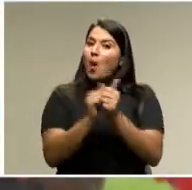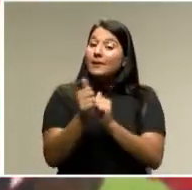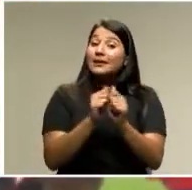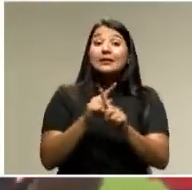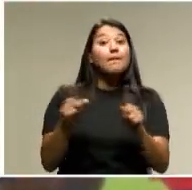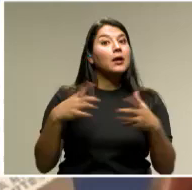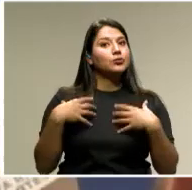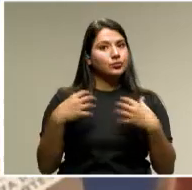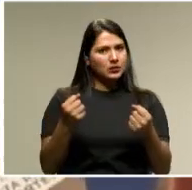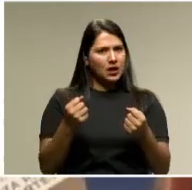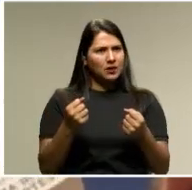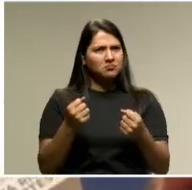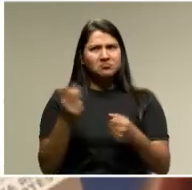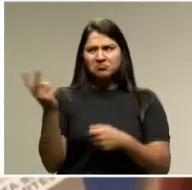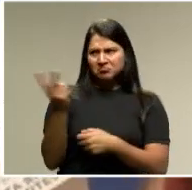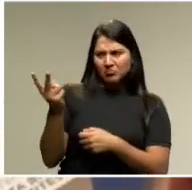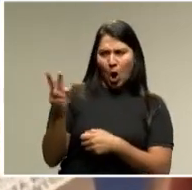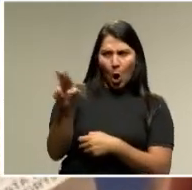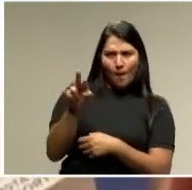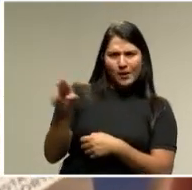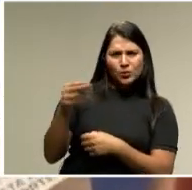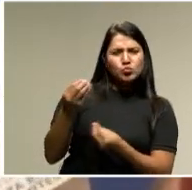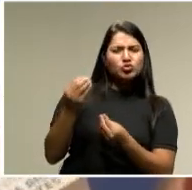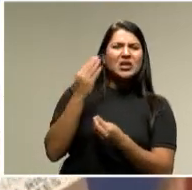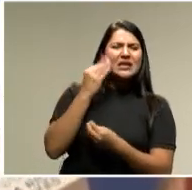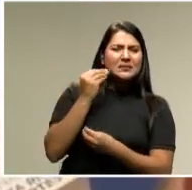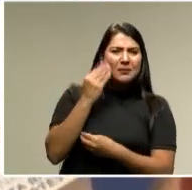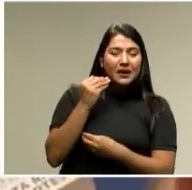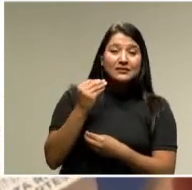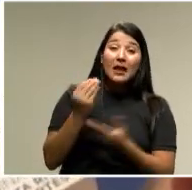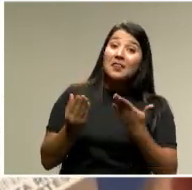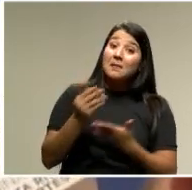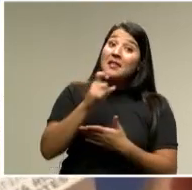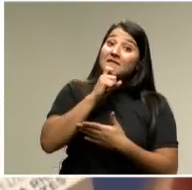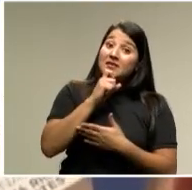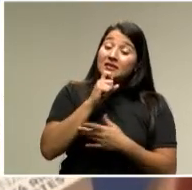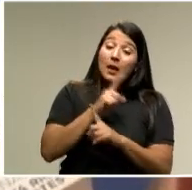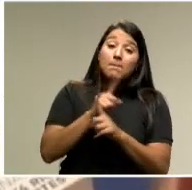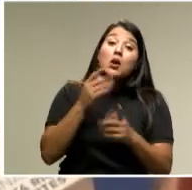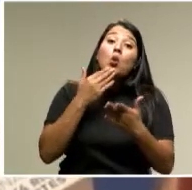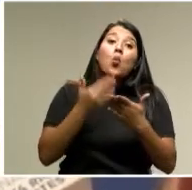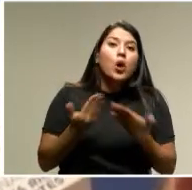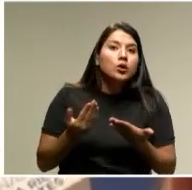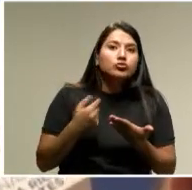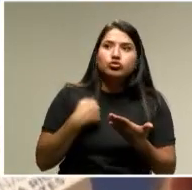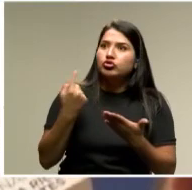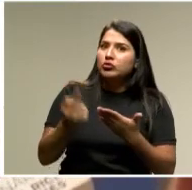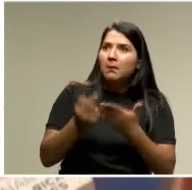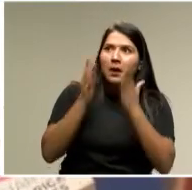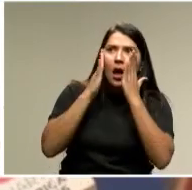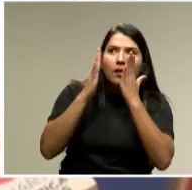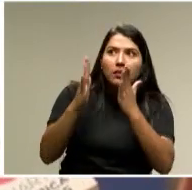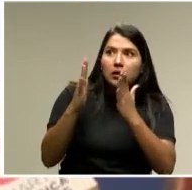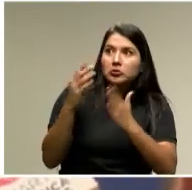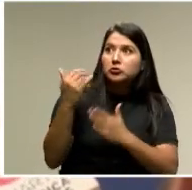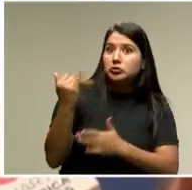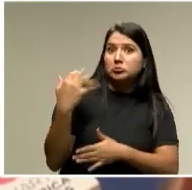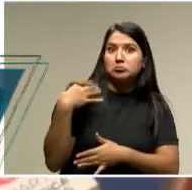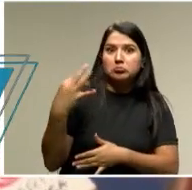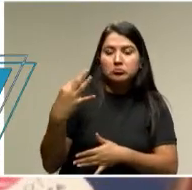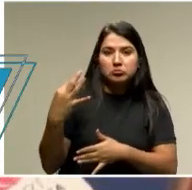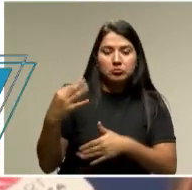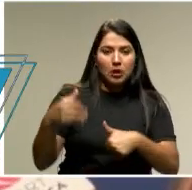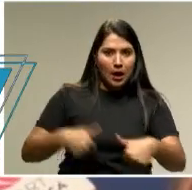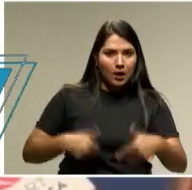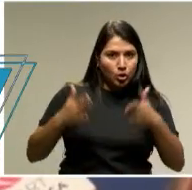son porteros de experiencia y que hasta tal vez un poco difícil como decís vos, pero bueno, siempre atentos a si el profe nos ocupa y